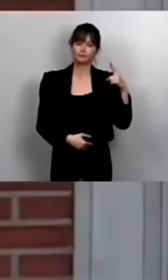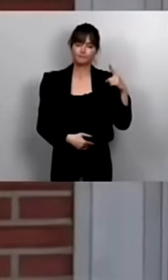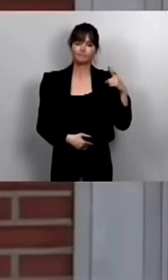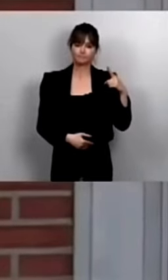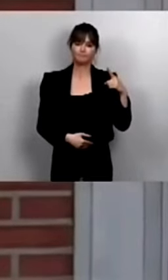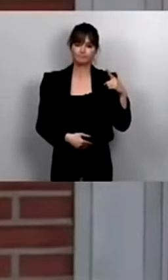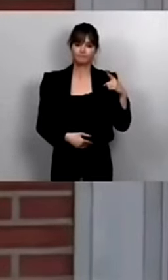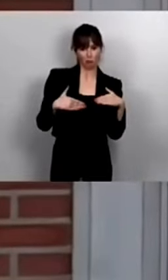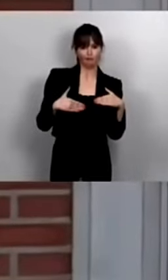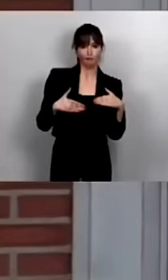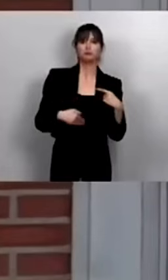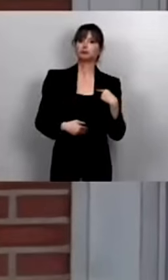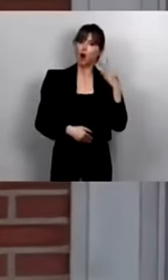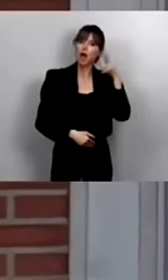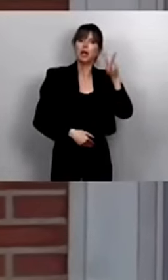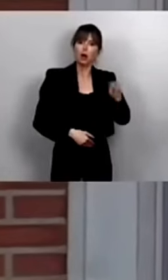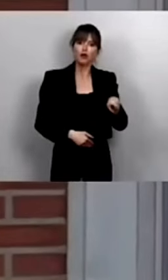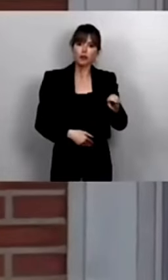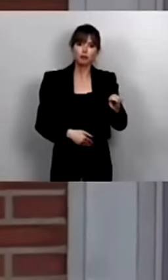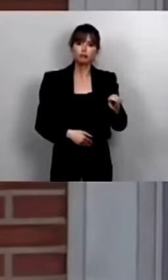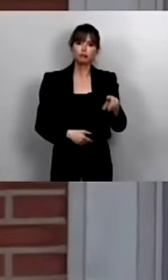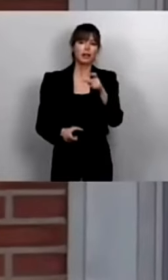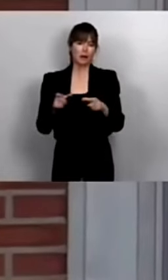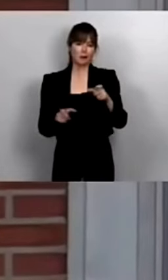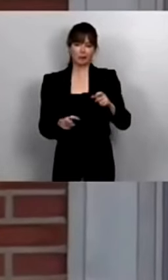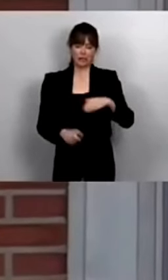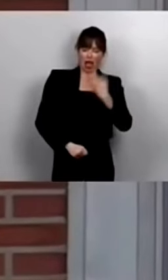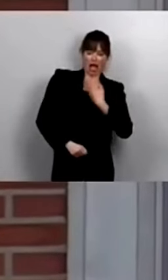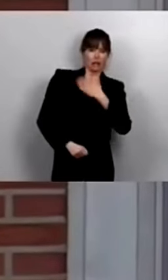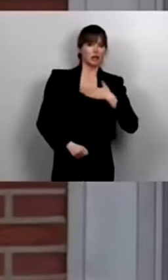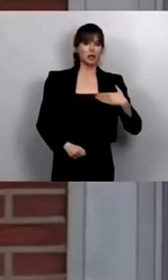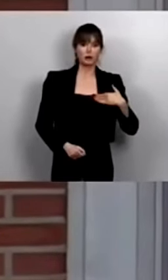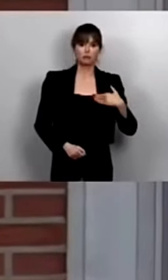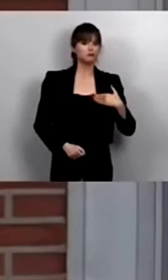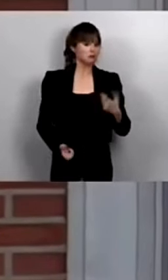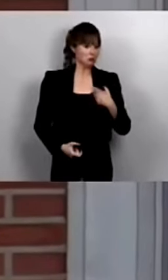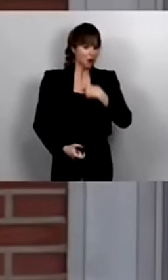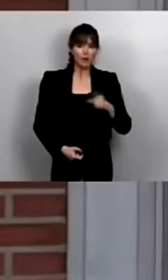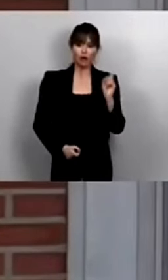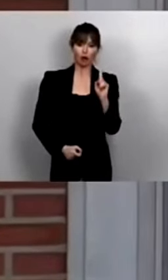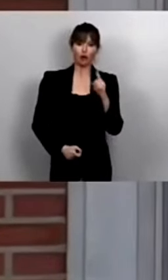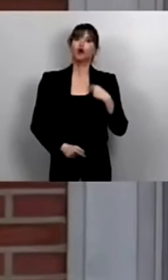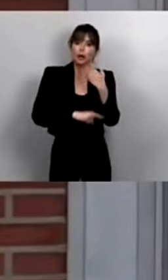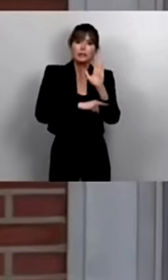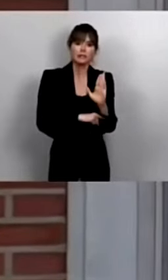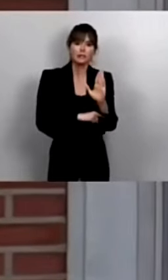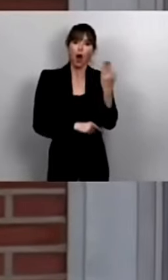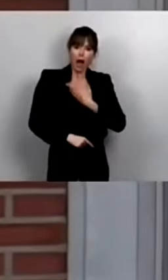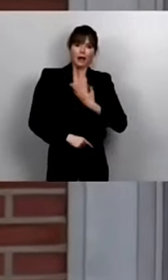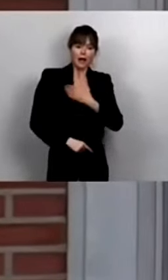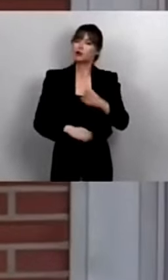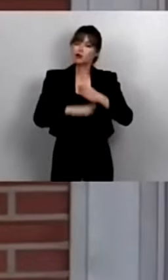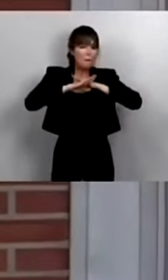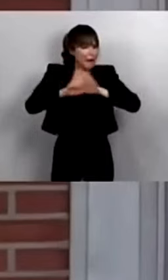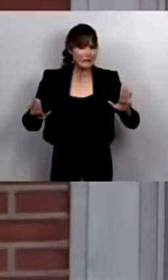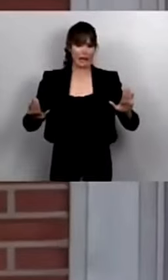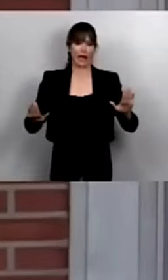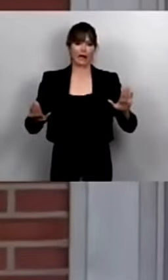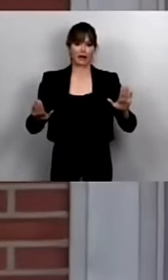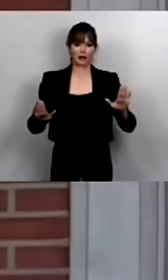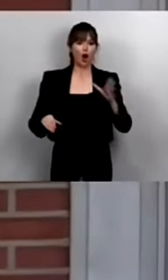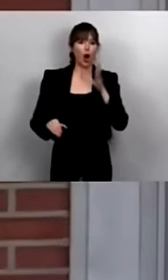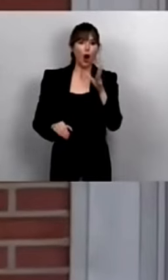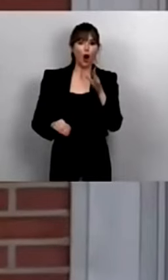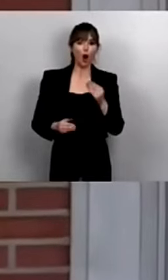Portestays, Portestays. Echaban películas raras, echaban la película esta Gretli, una película que, claro, que si tú la analizas dices, madre